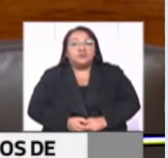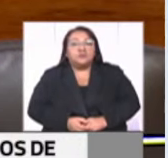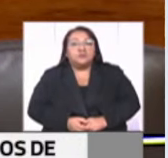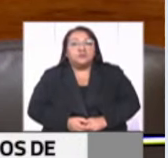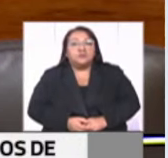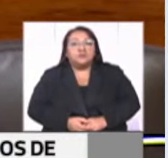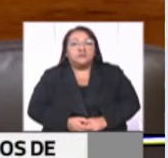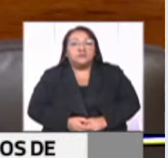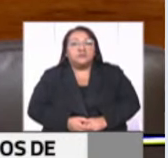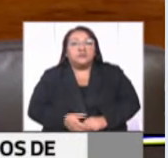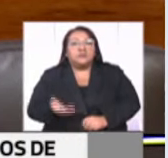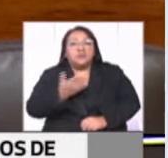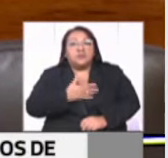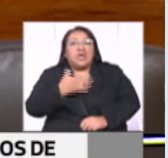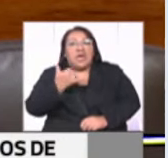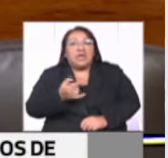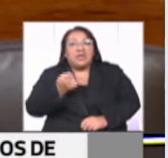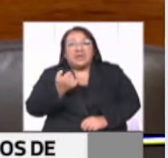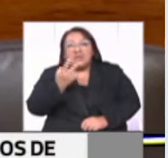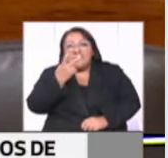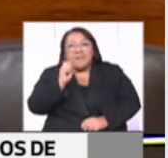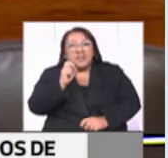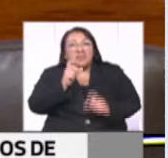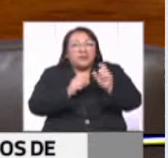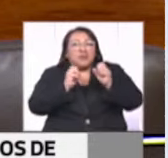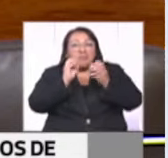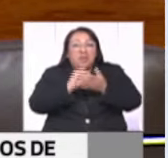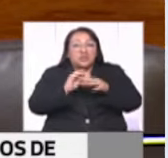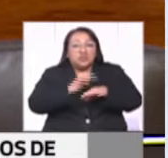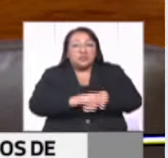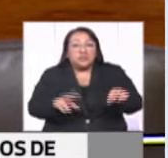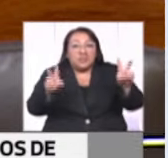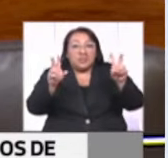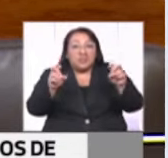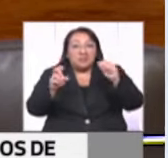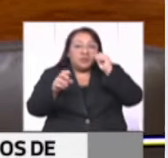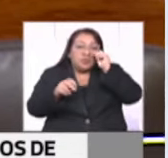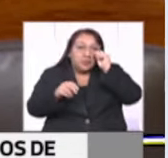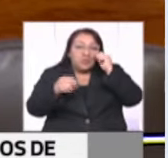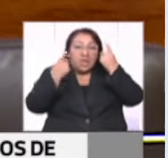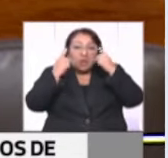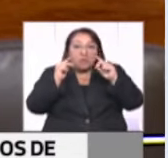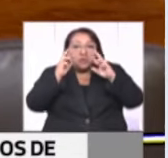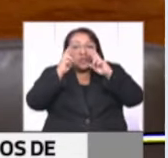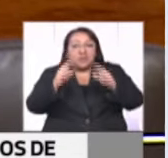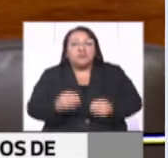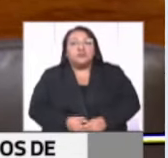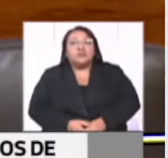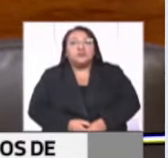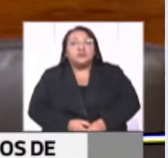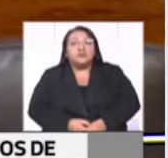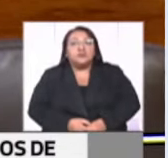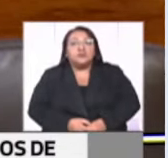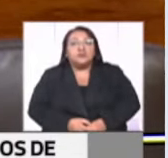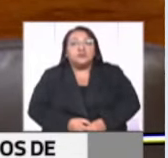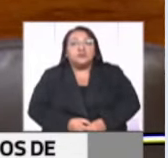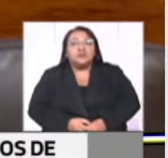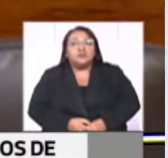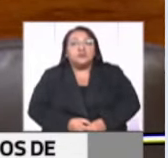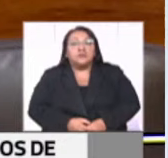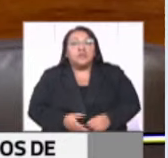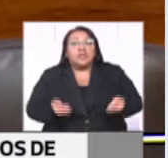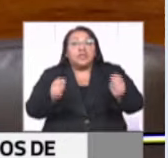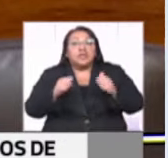que hay por lo menos 20 oradores más en este tema y que hay un acuerdo que respeta que el receso sea a la